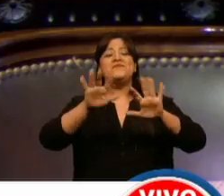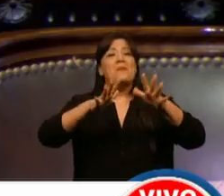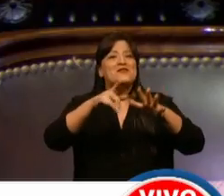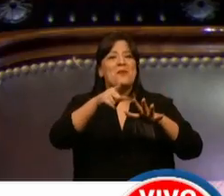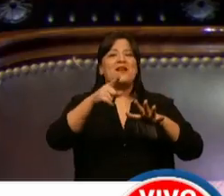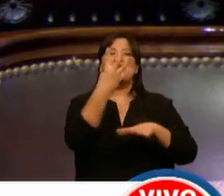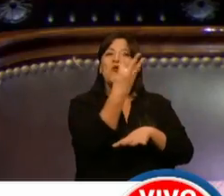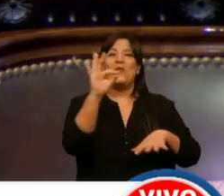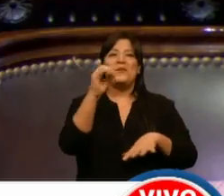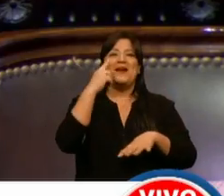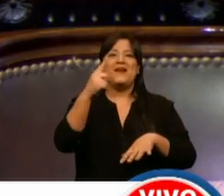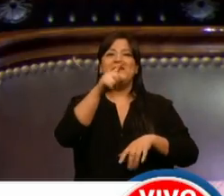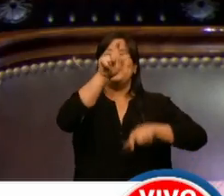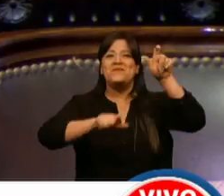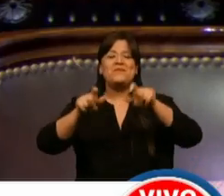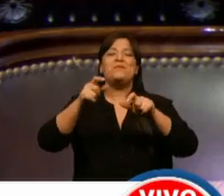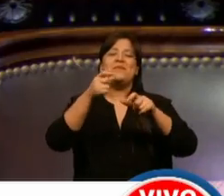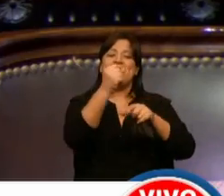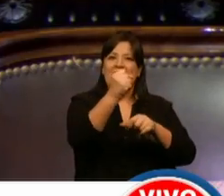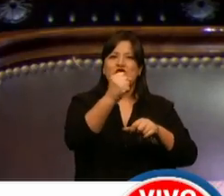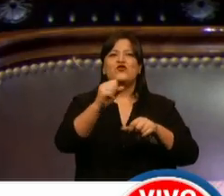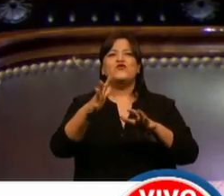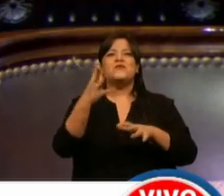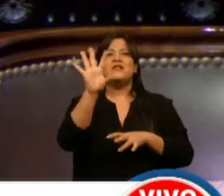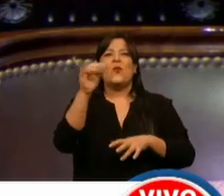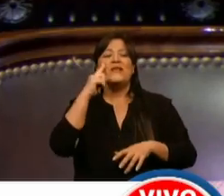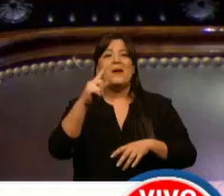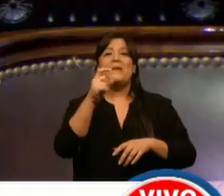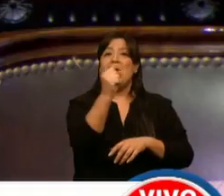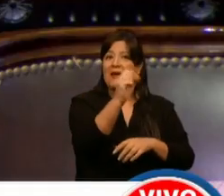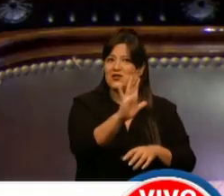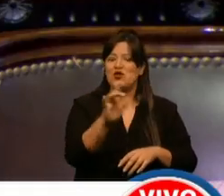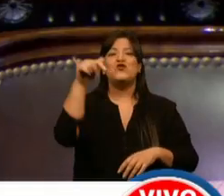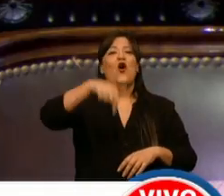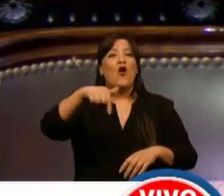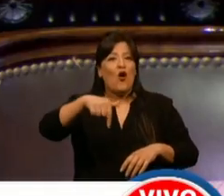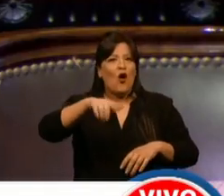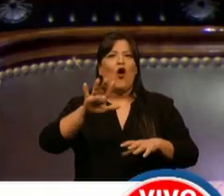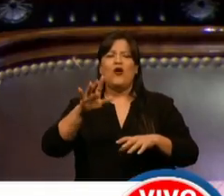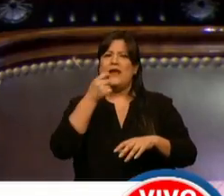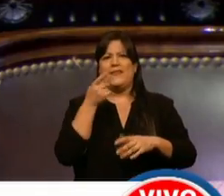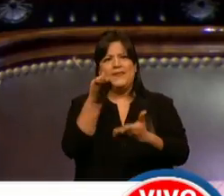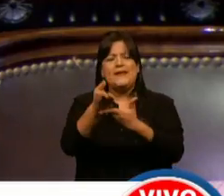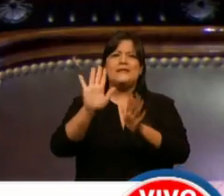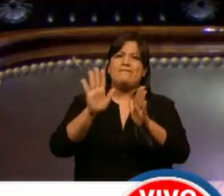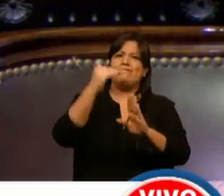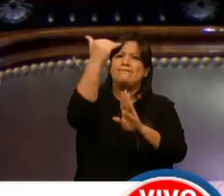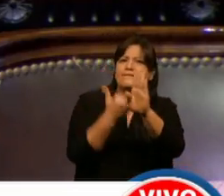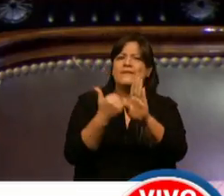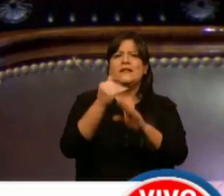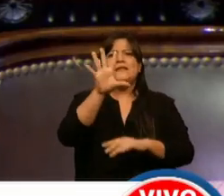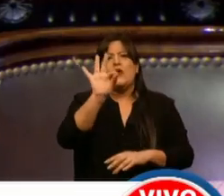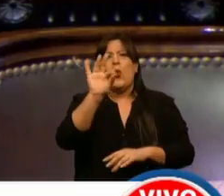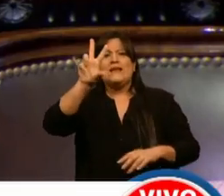40.000 y 50.000 pesos lo que es demasiado y si hoy estamos proponiendo rebajas entre el 50 y el